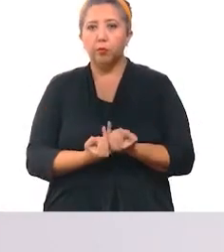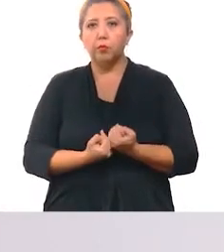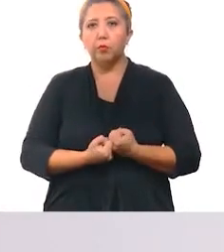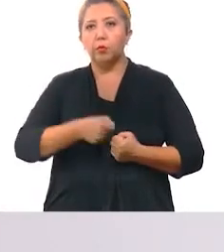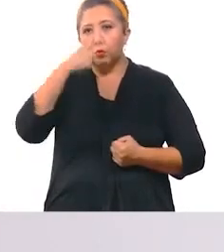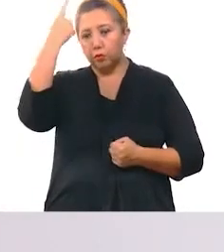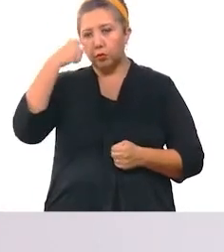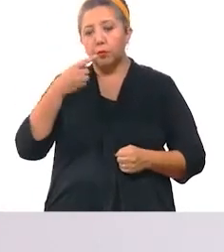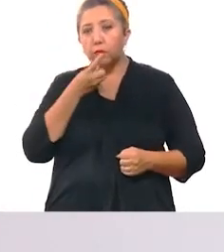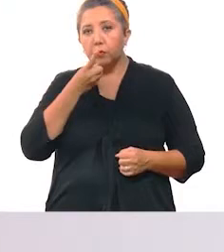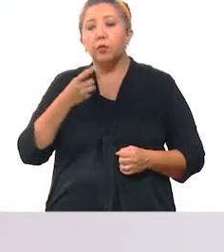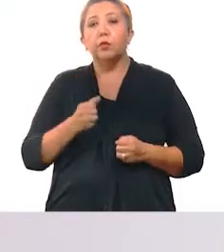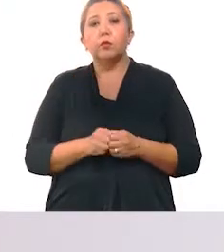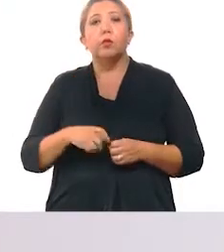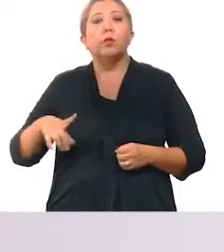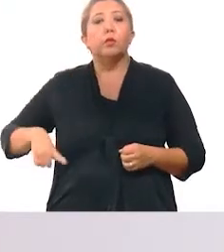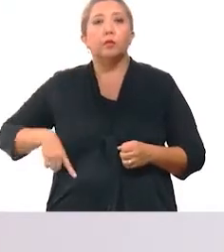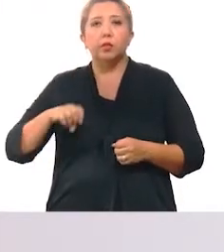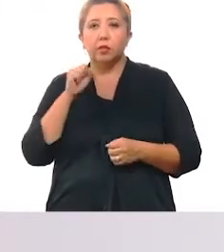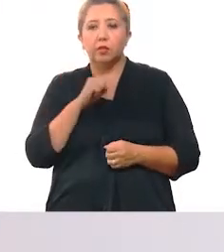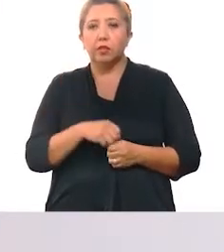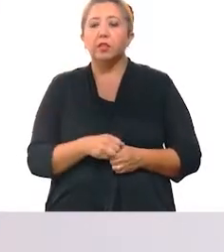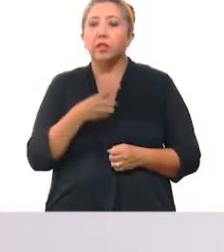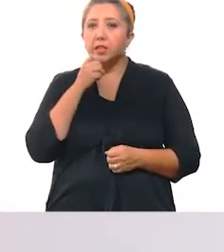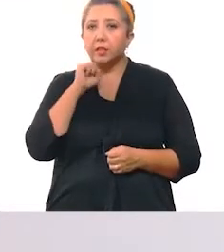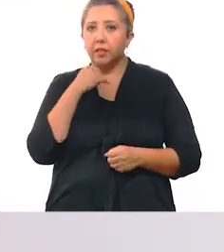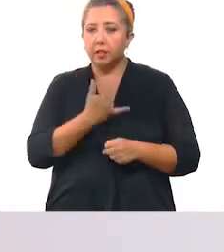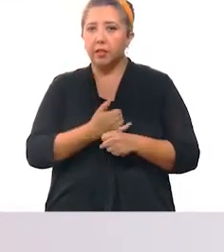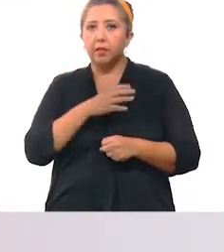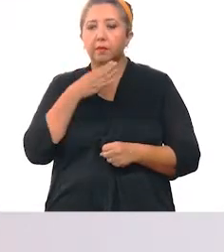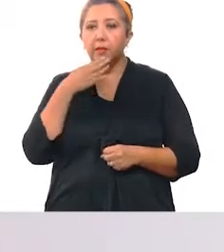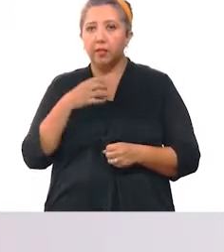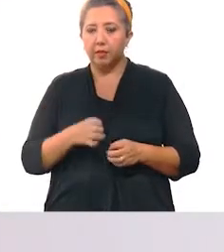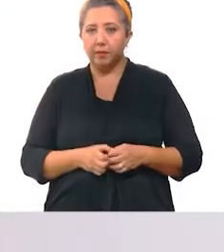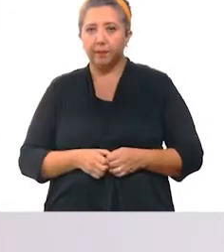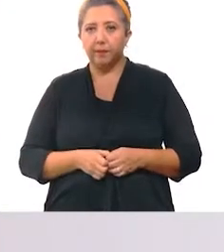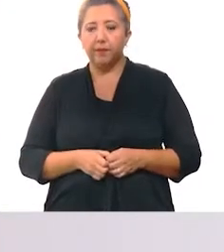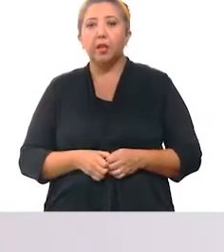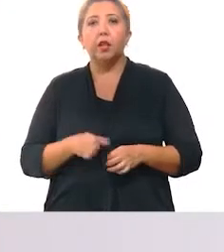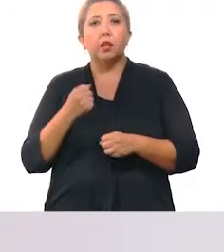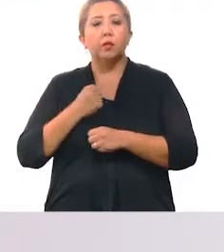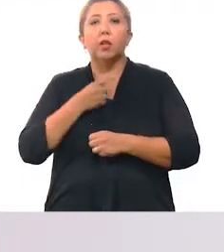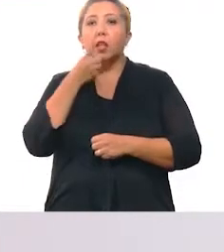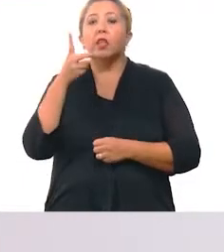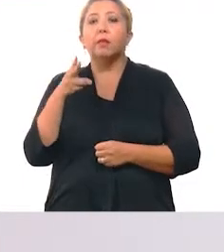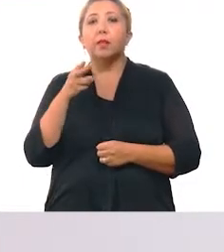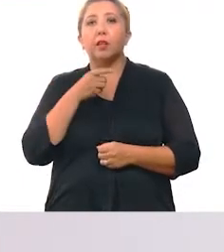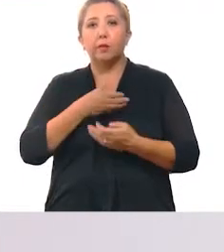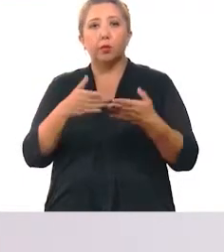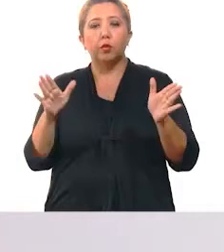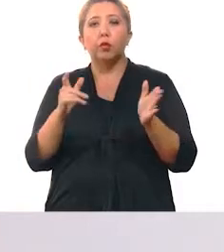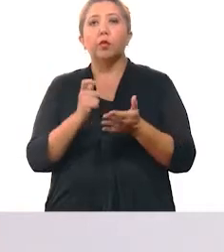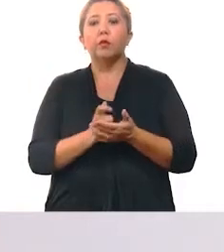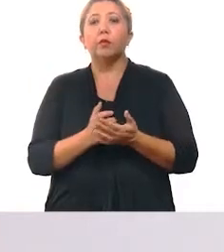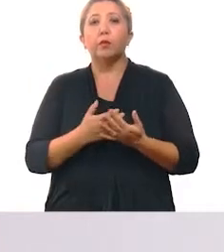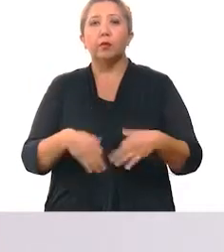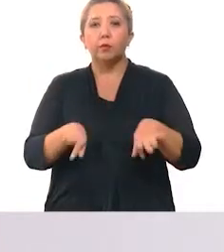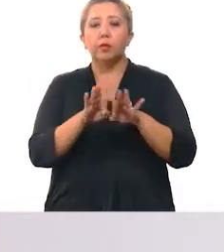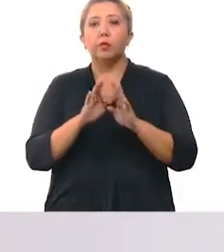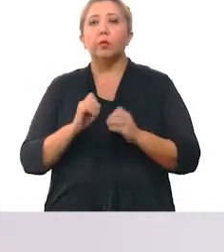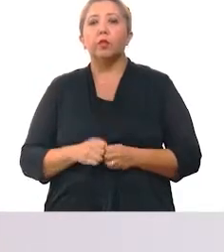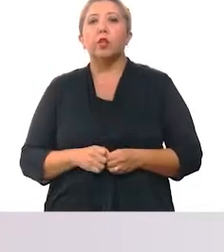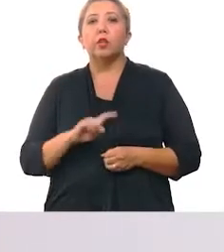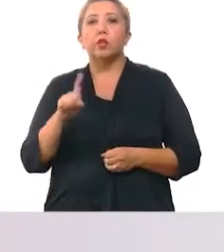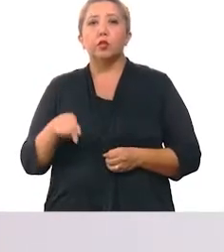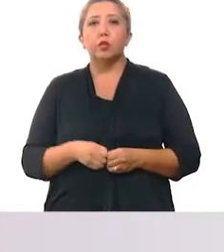conjunta con el Gobierno del Estado y la Secretaría de Bienestar y las Fuerzas Armadas. Como se ha señalado, en la reapertura económica, los